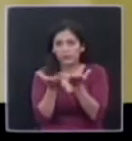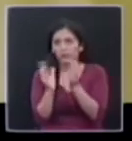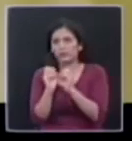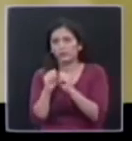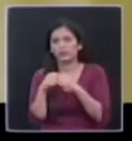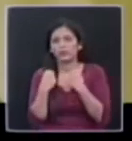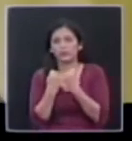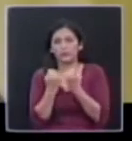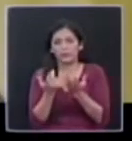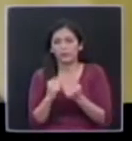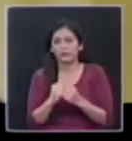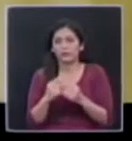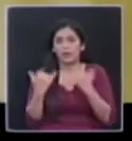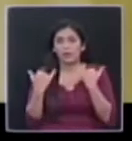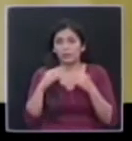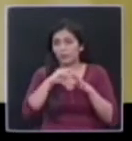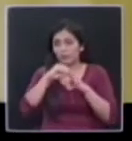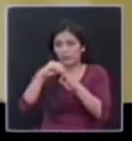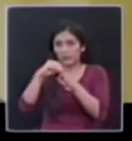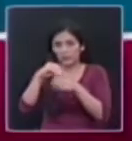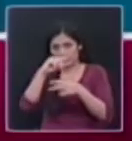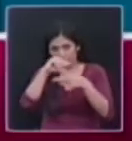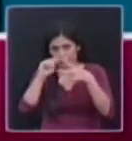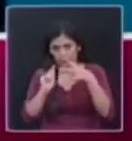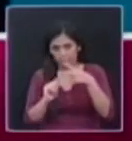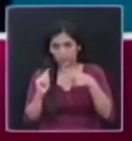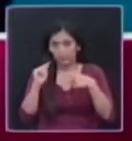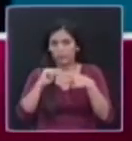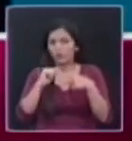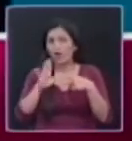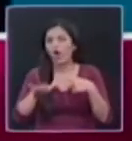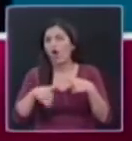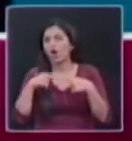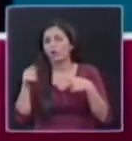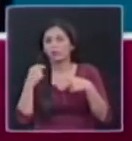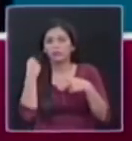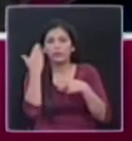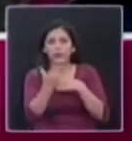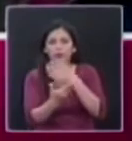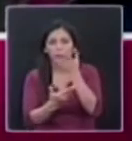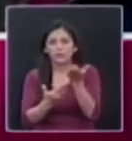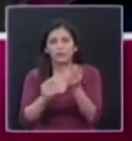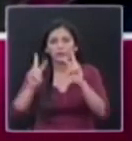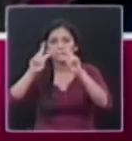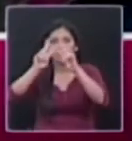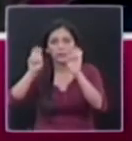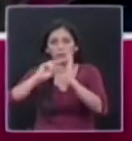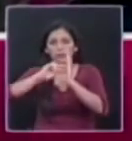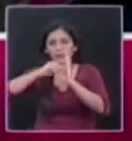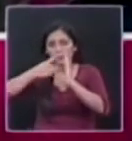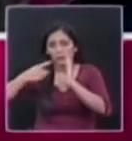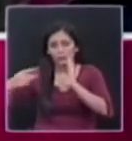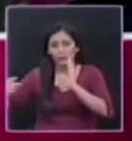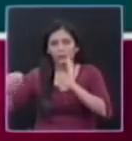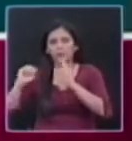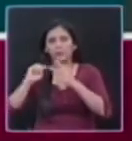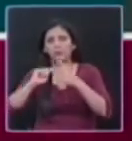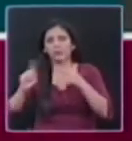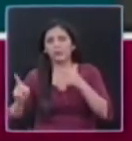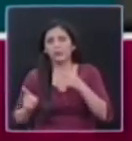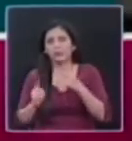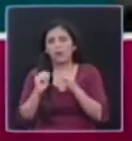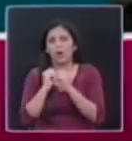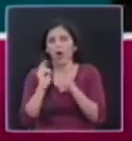son dos líneas. Primero, cómo pueden aplicar a la donación de tecnología, de Office 365, de información en la